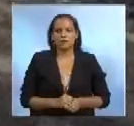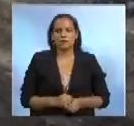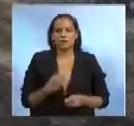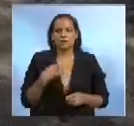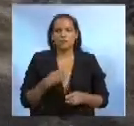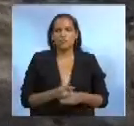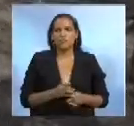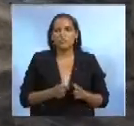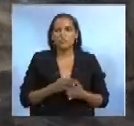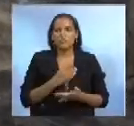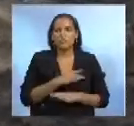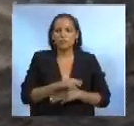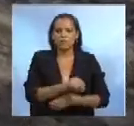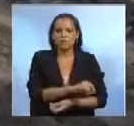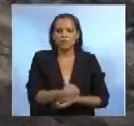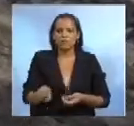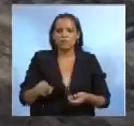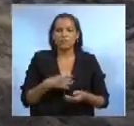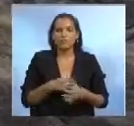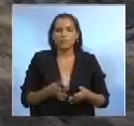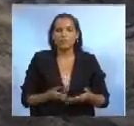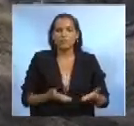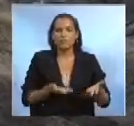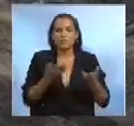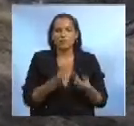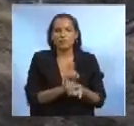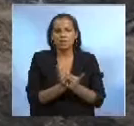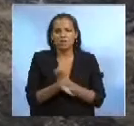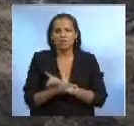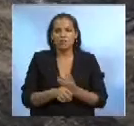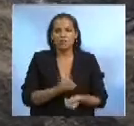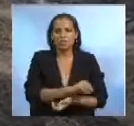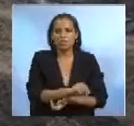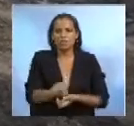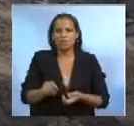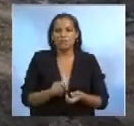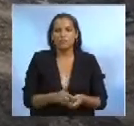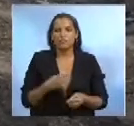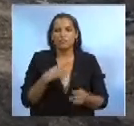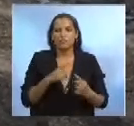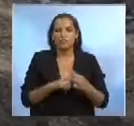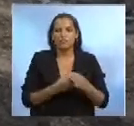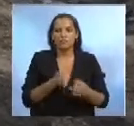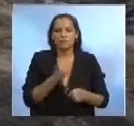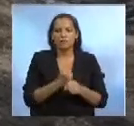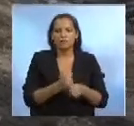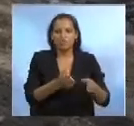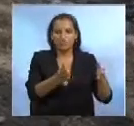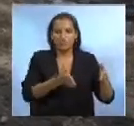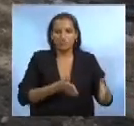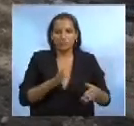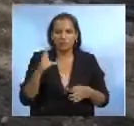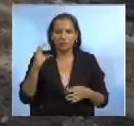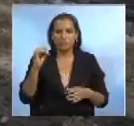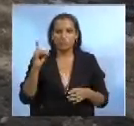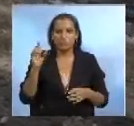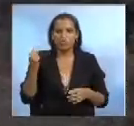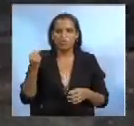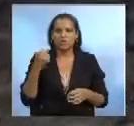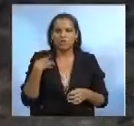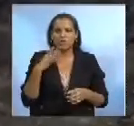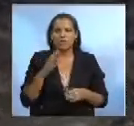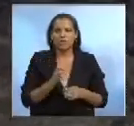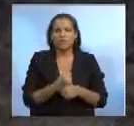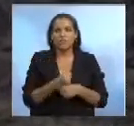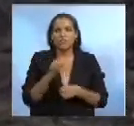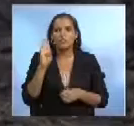Con la descalificación del terreno o levantamiento de la capa asfáltica, iniciaron los trabajos en la vía Codesa para convertirla a